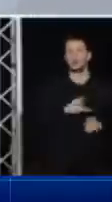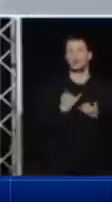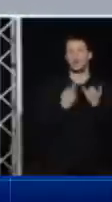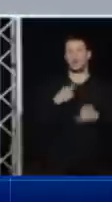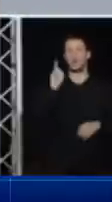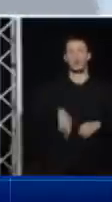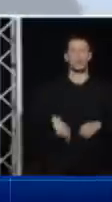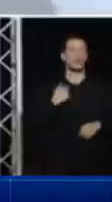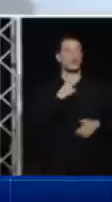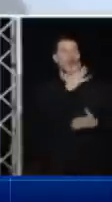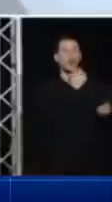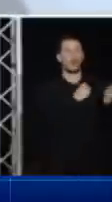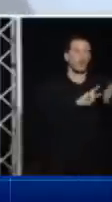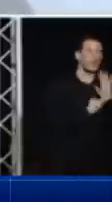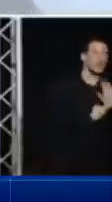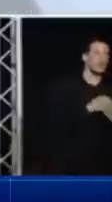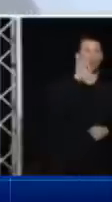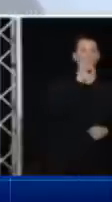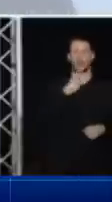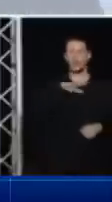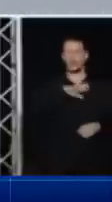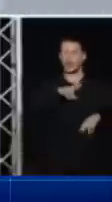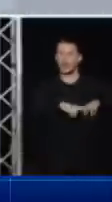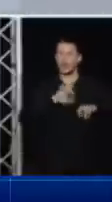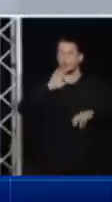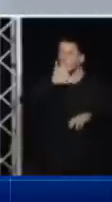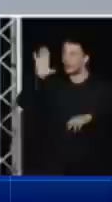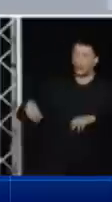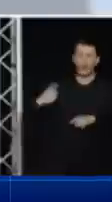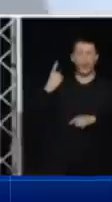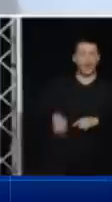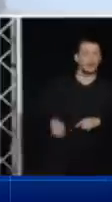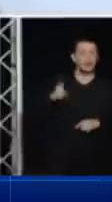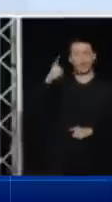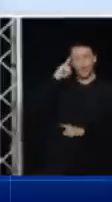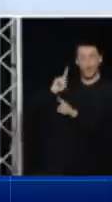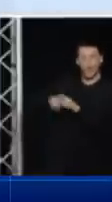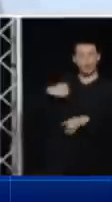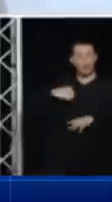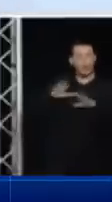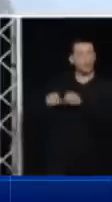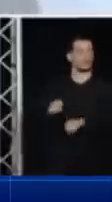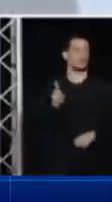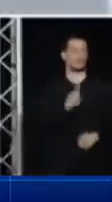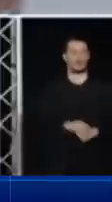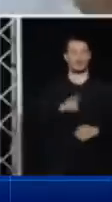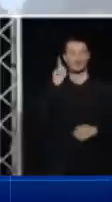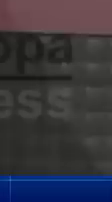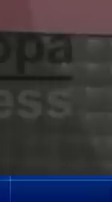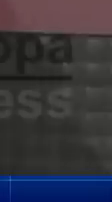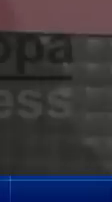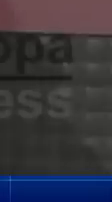gas, van a subir un 33%, y esto está hecho sobre la base de no subir nada, lo cual es